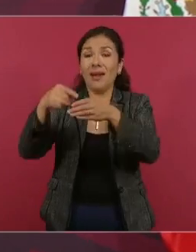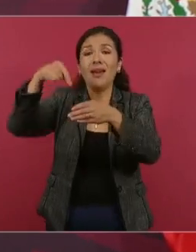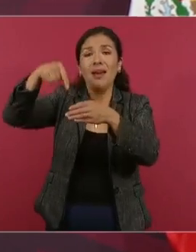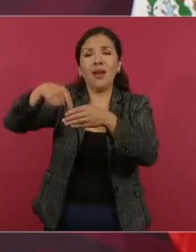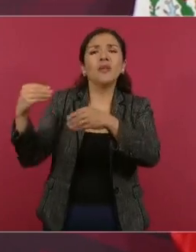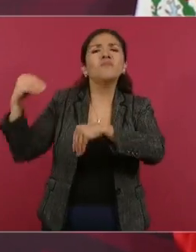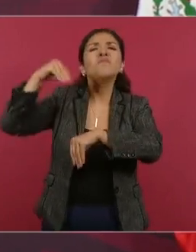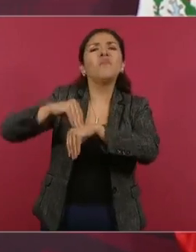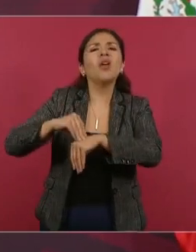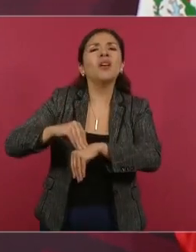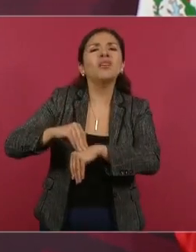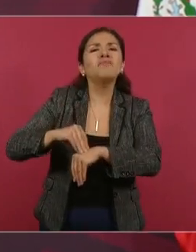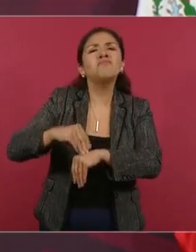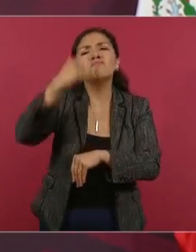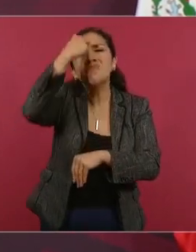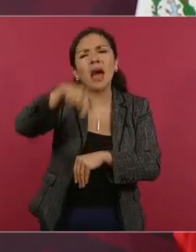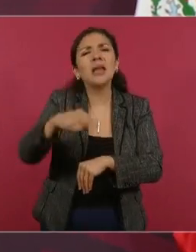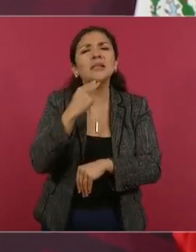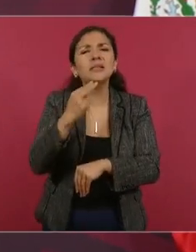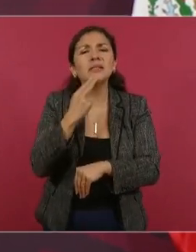para